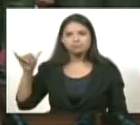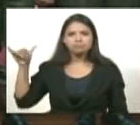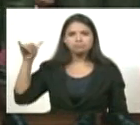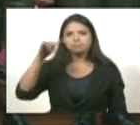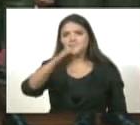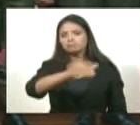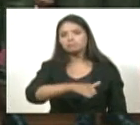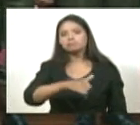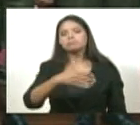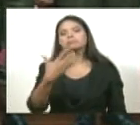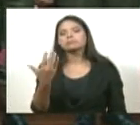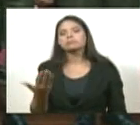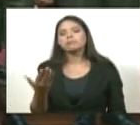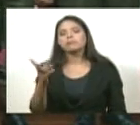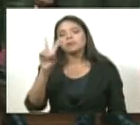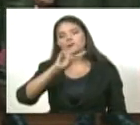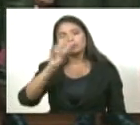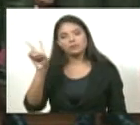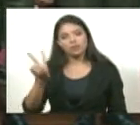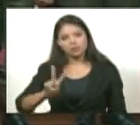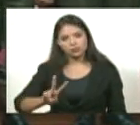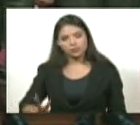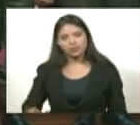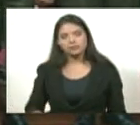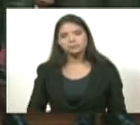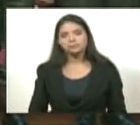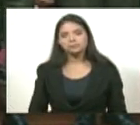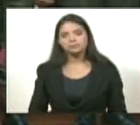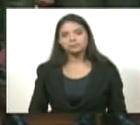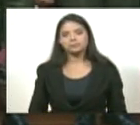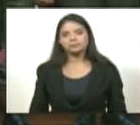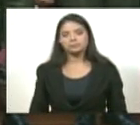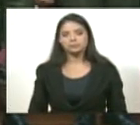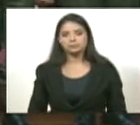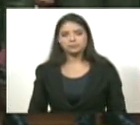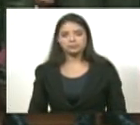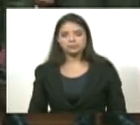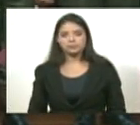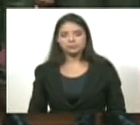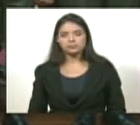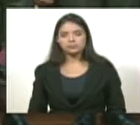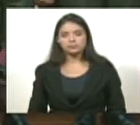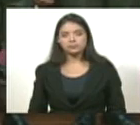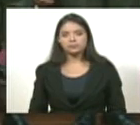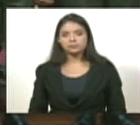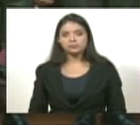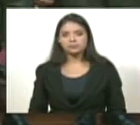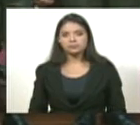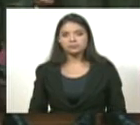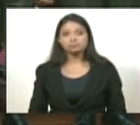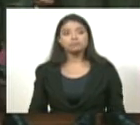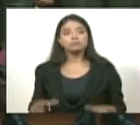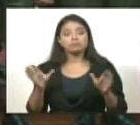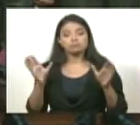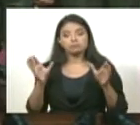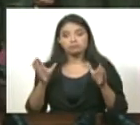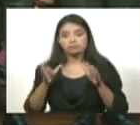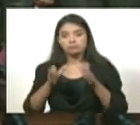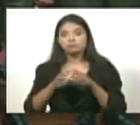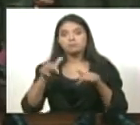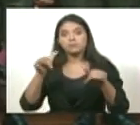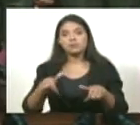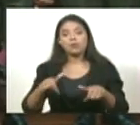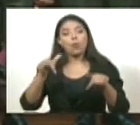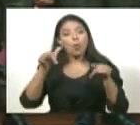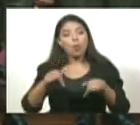integral de la República Bolivariana de Venezuela en nuestra Fuerza Armada Nacional Bolivariana. Nos hemos reunido hoy para